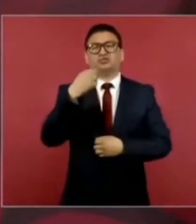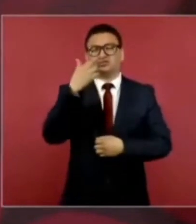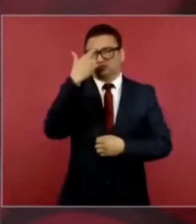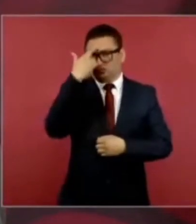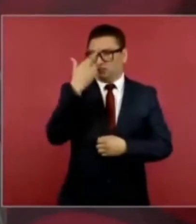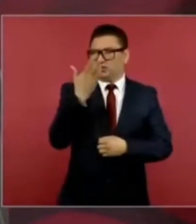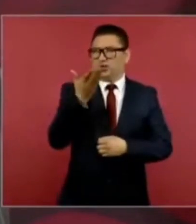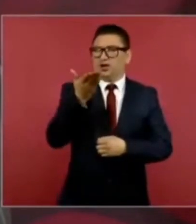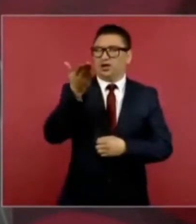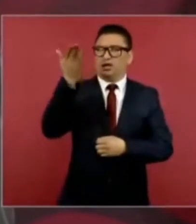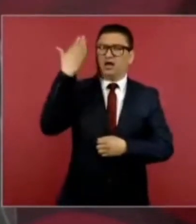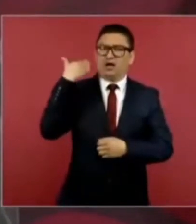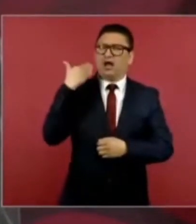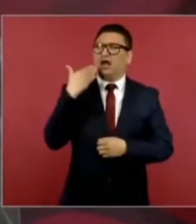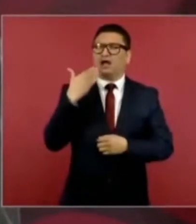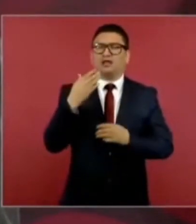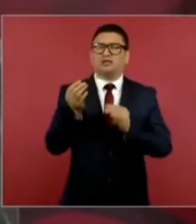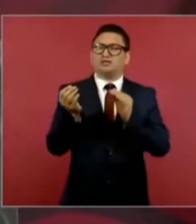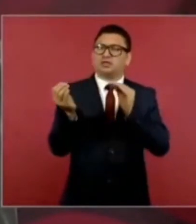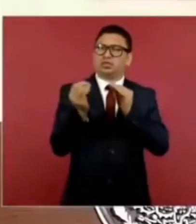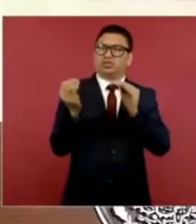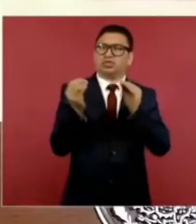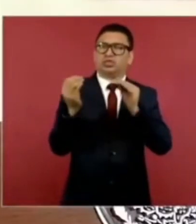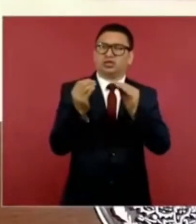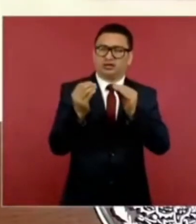que estábamos en el debate con